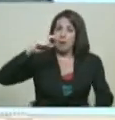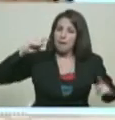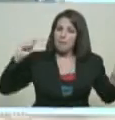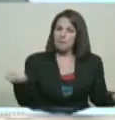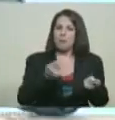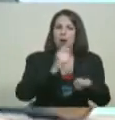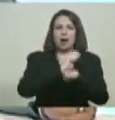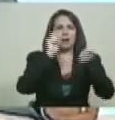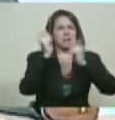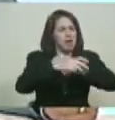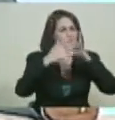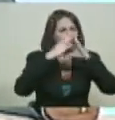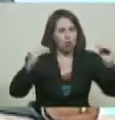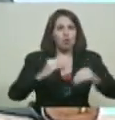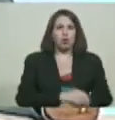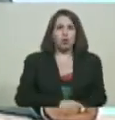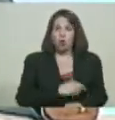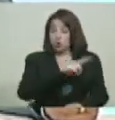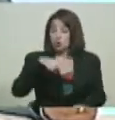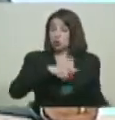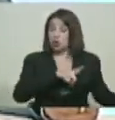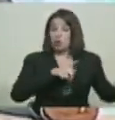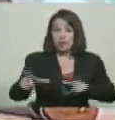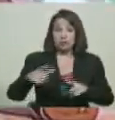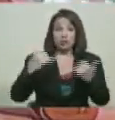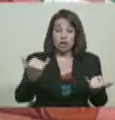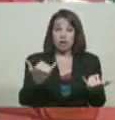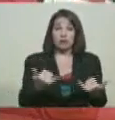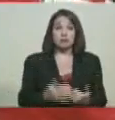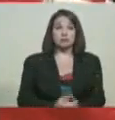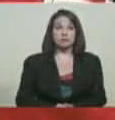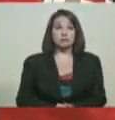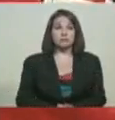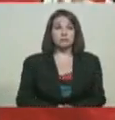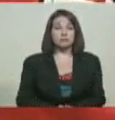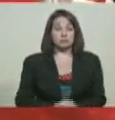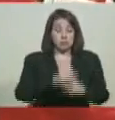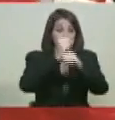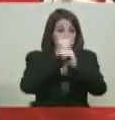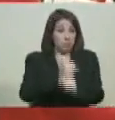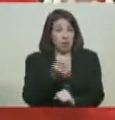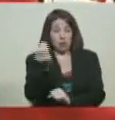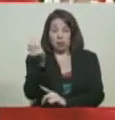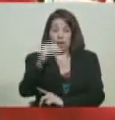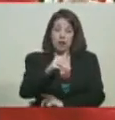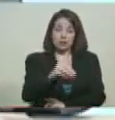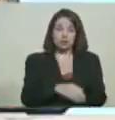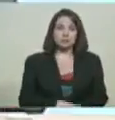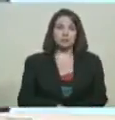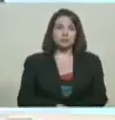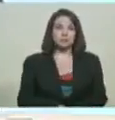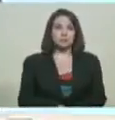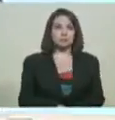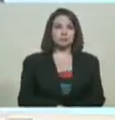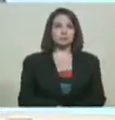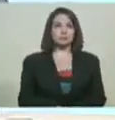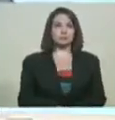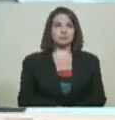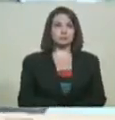cambiar todo esto estamos listos para esta batalla y yo espero más mucho más